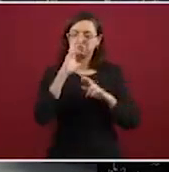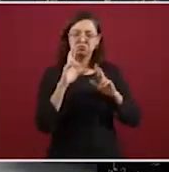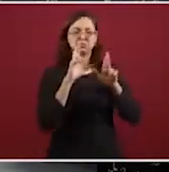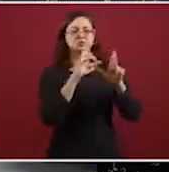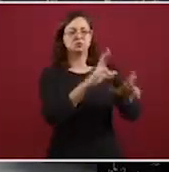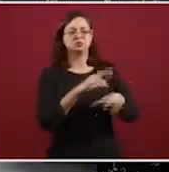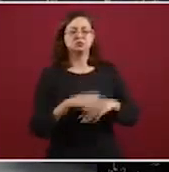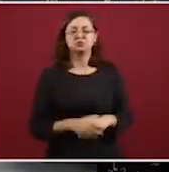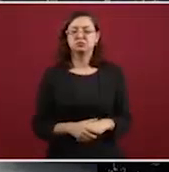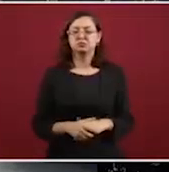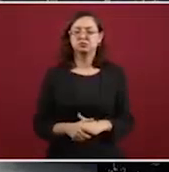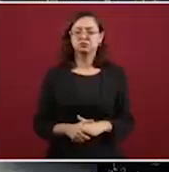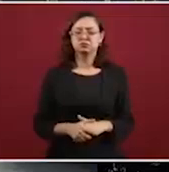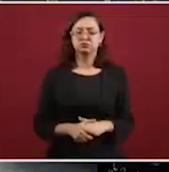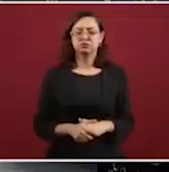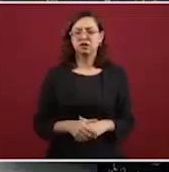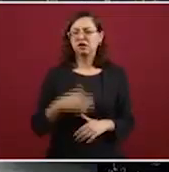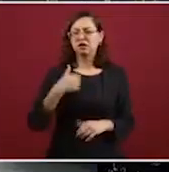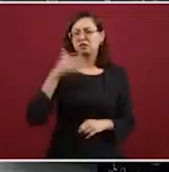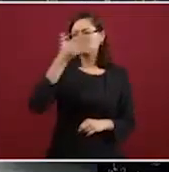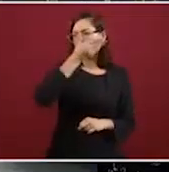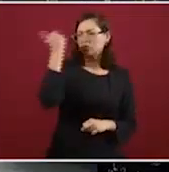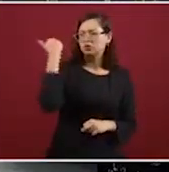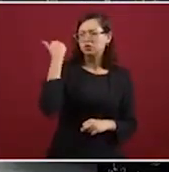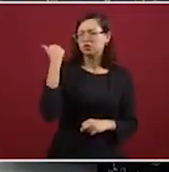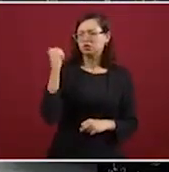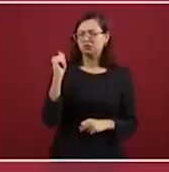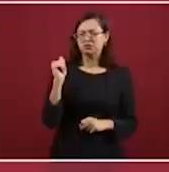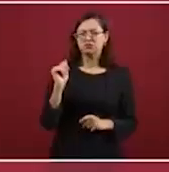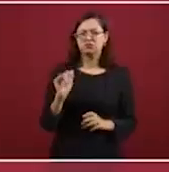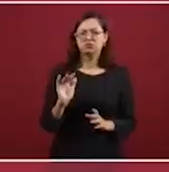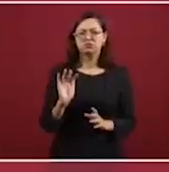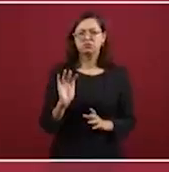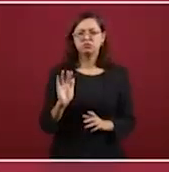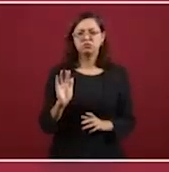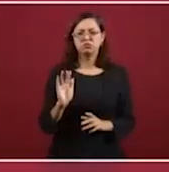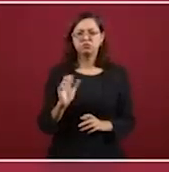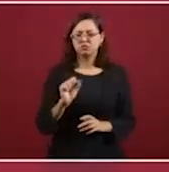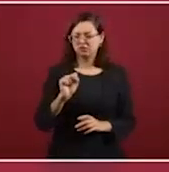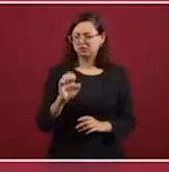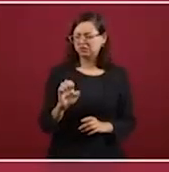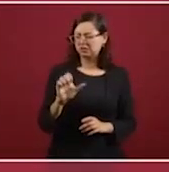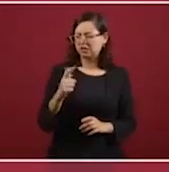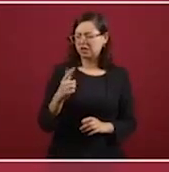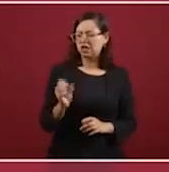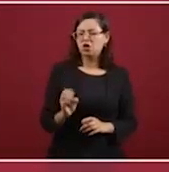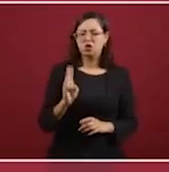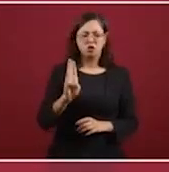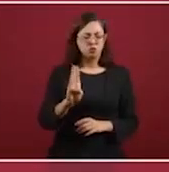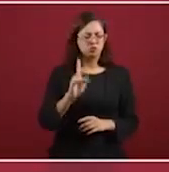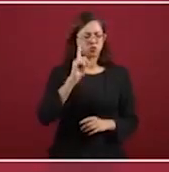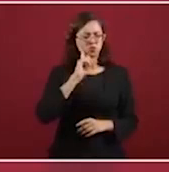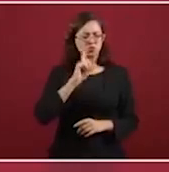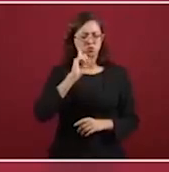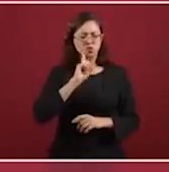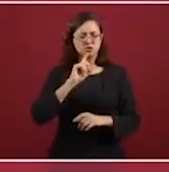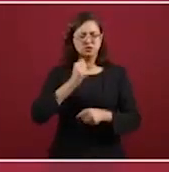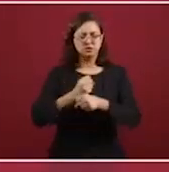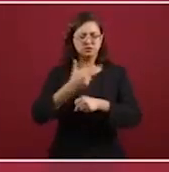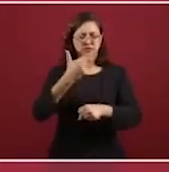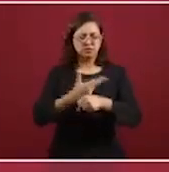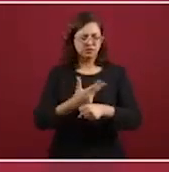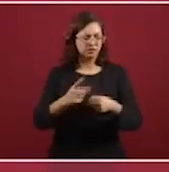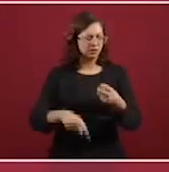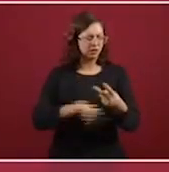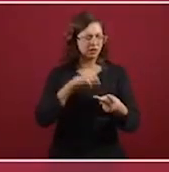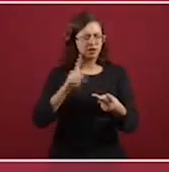no se lo puede atender la secretaria de gobernacion alejandro